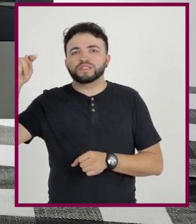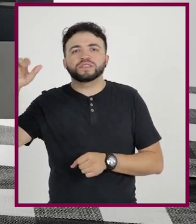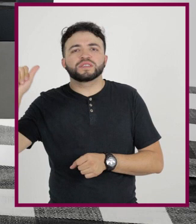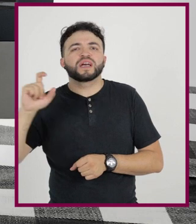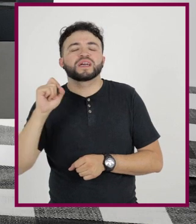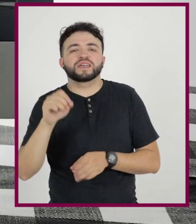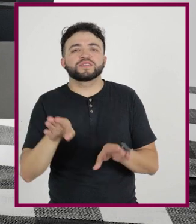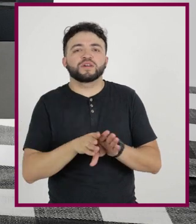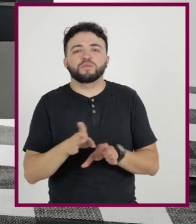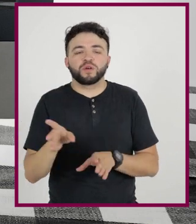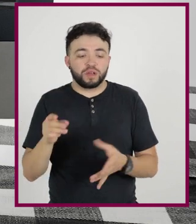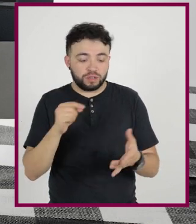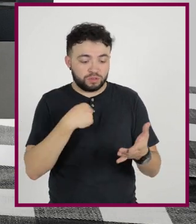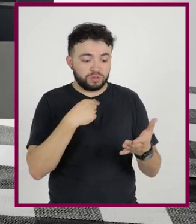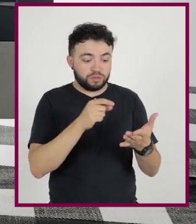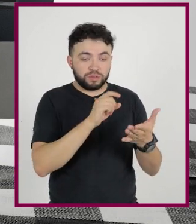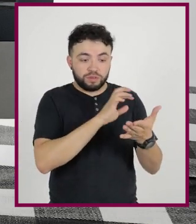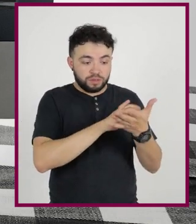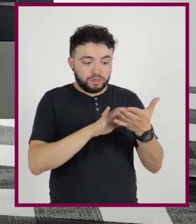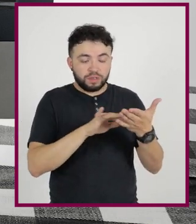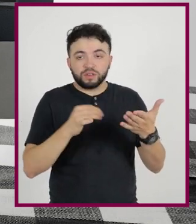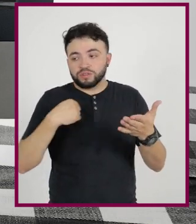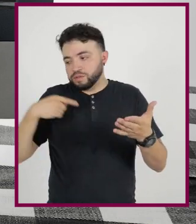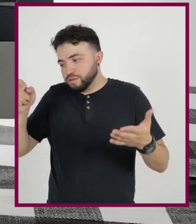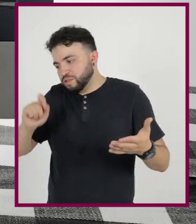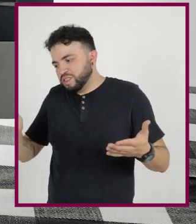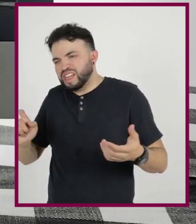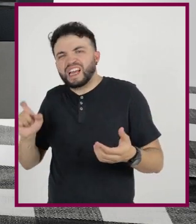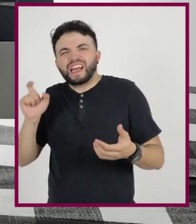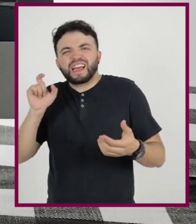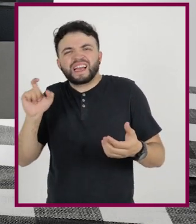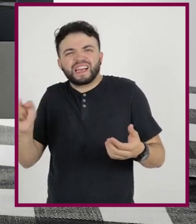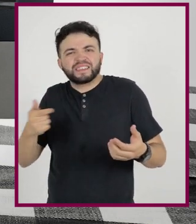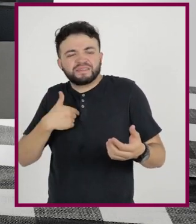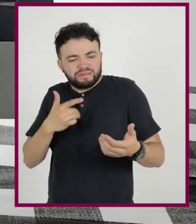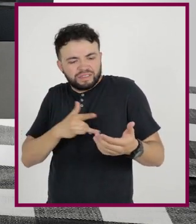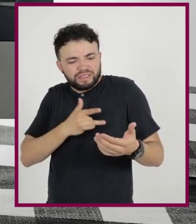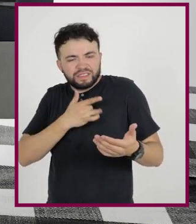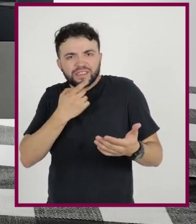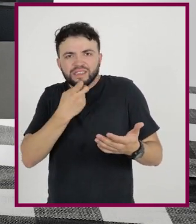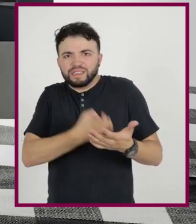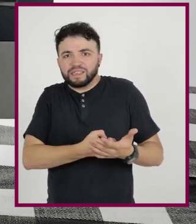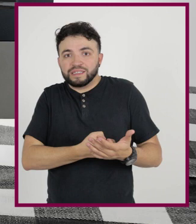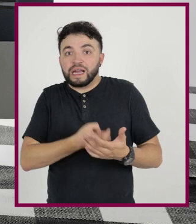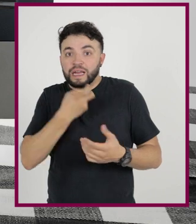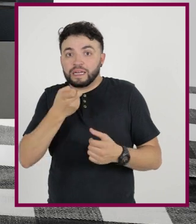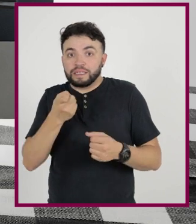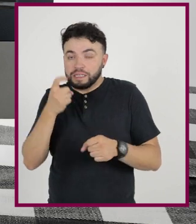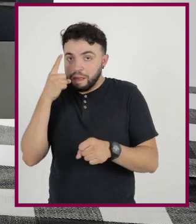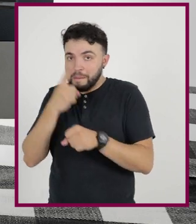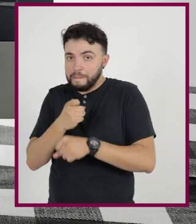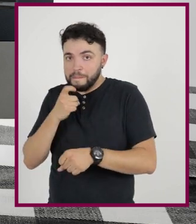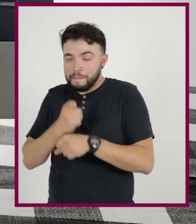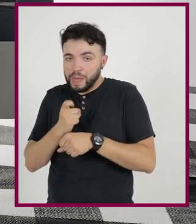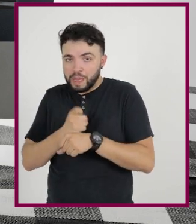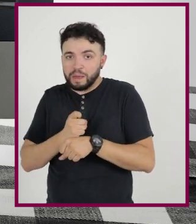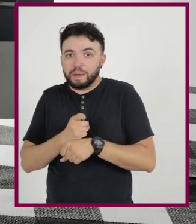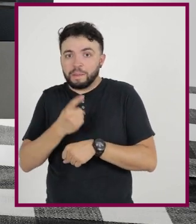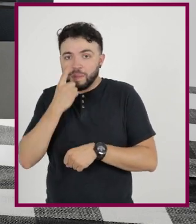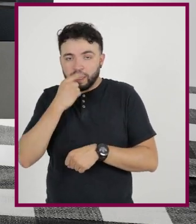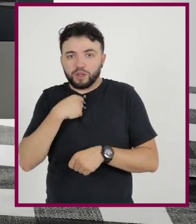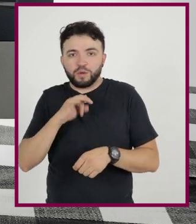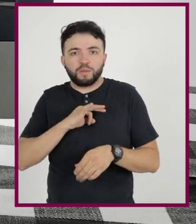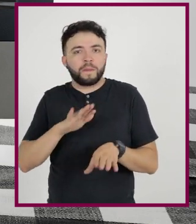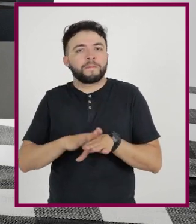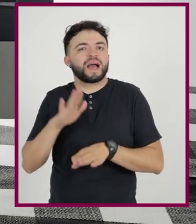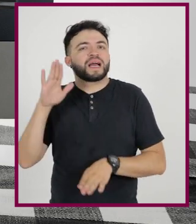es básicamente decir qué nos hace sentir la obra. Y yo creo que es el primer paso para empezar nuestros